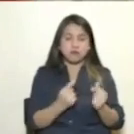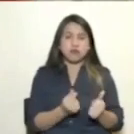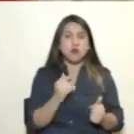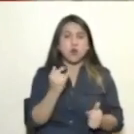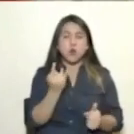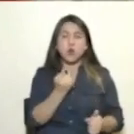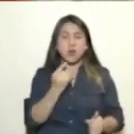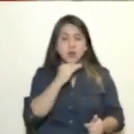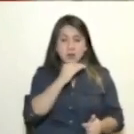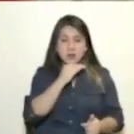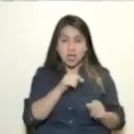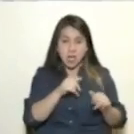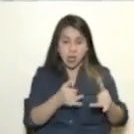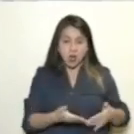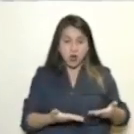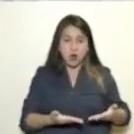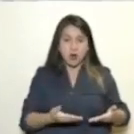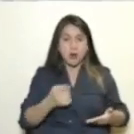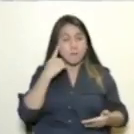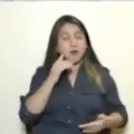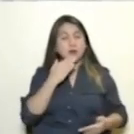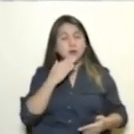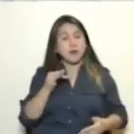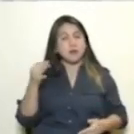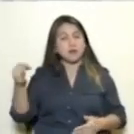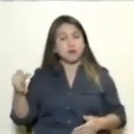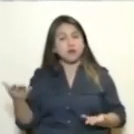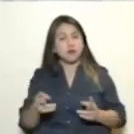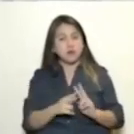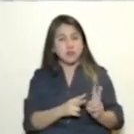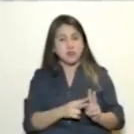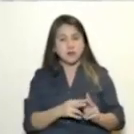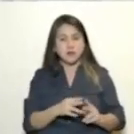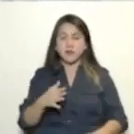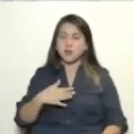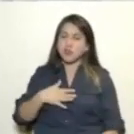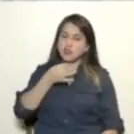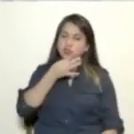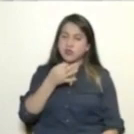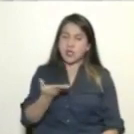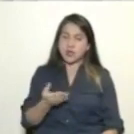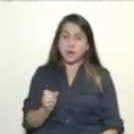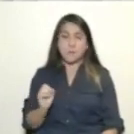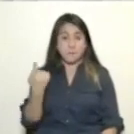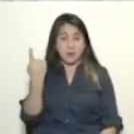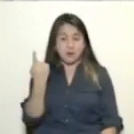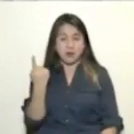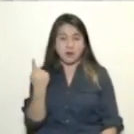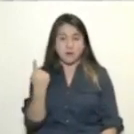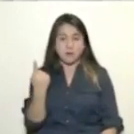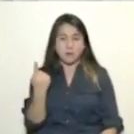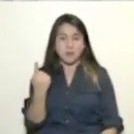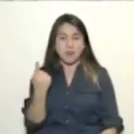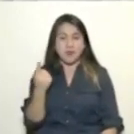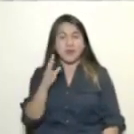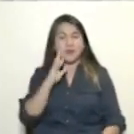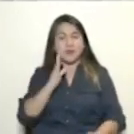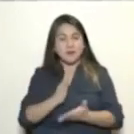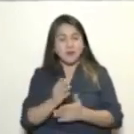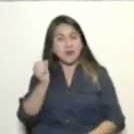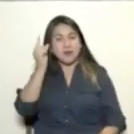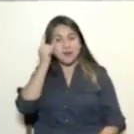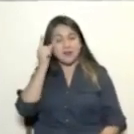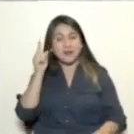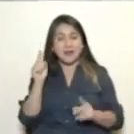ese engarce? Yo diría lo siguiente. Lo primero, entender